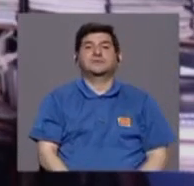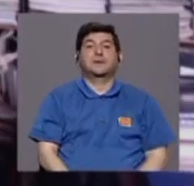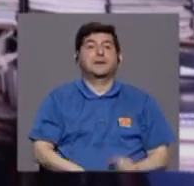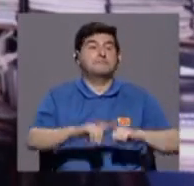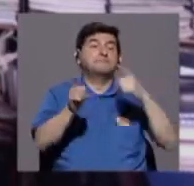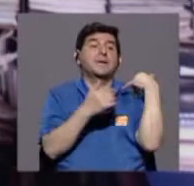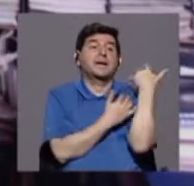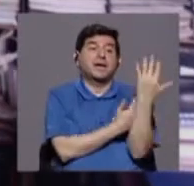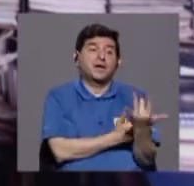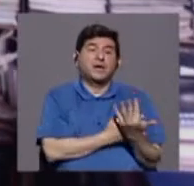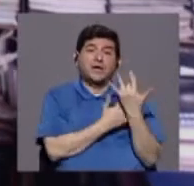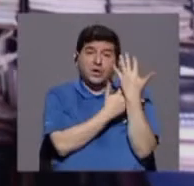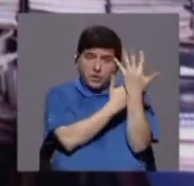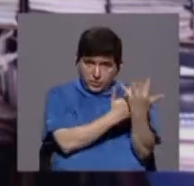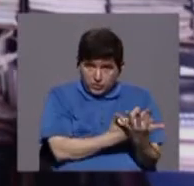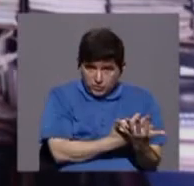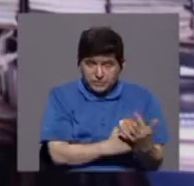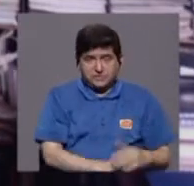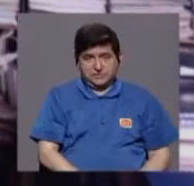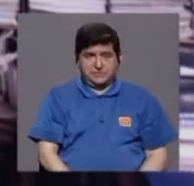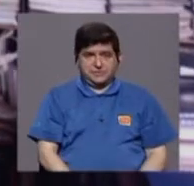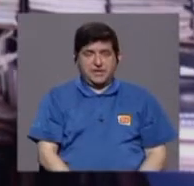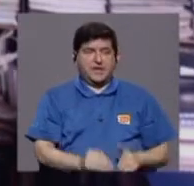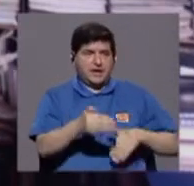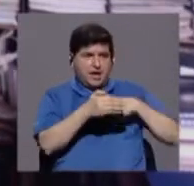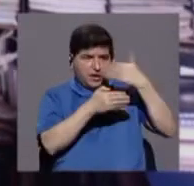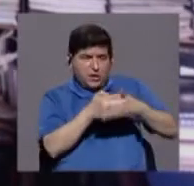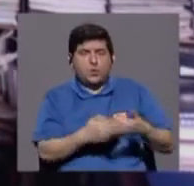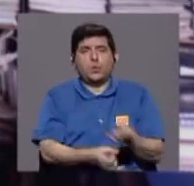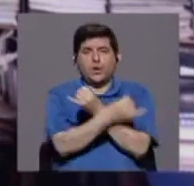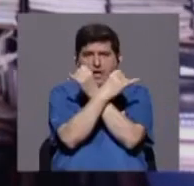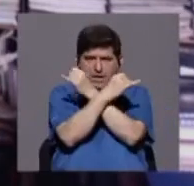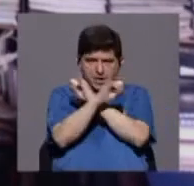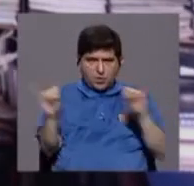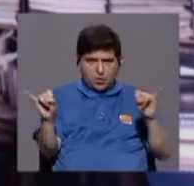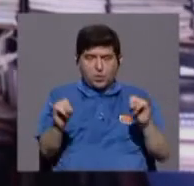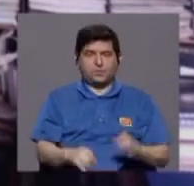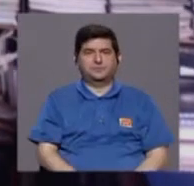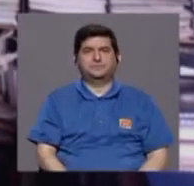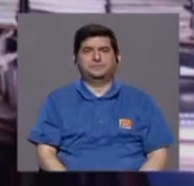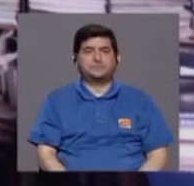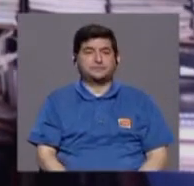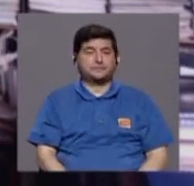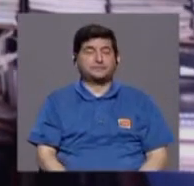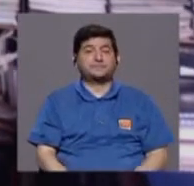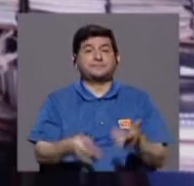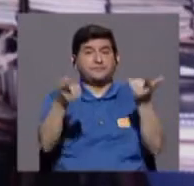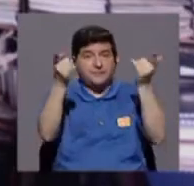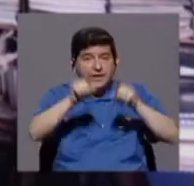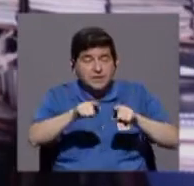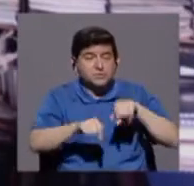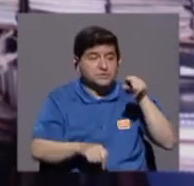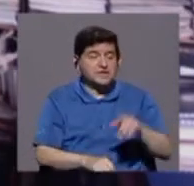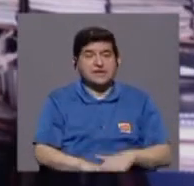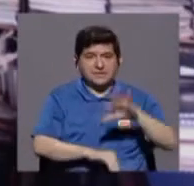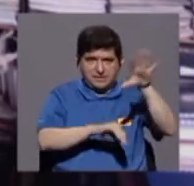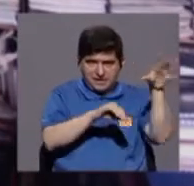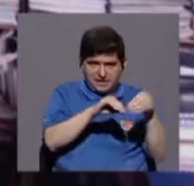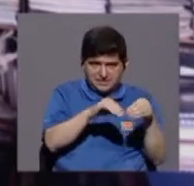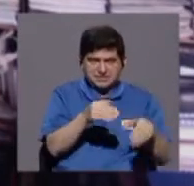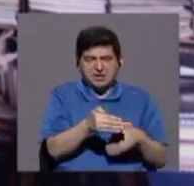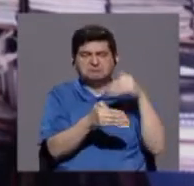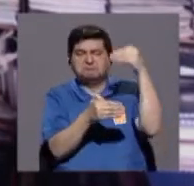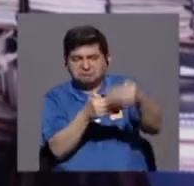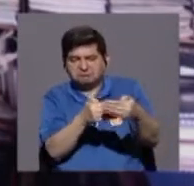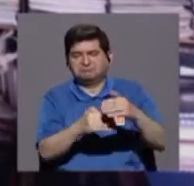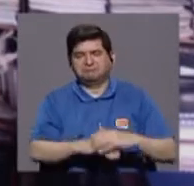hay que esperar todavía, después de la independencia que se produce esta incorporación, un poquito